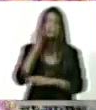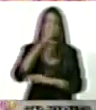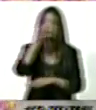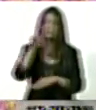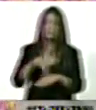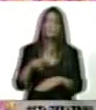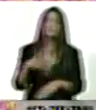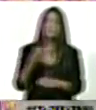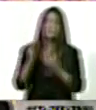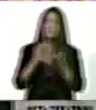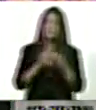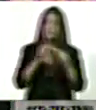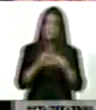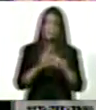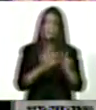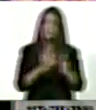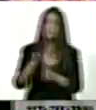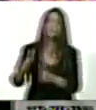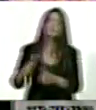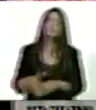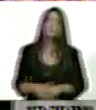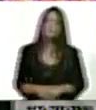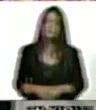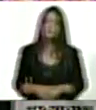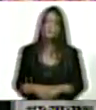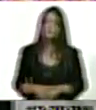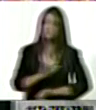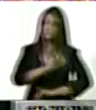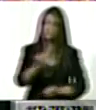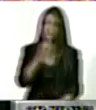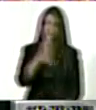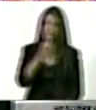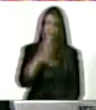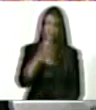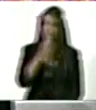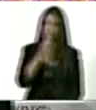pueda restituir su condición de ilegalidad. Esta es la información que